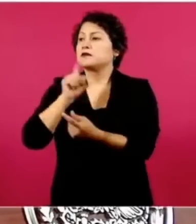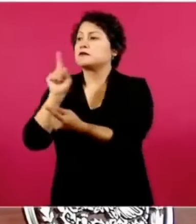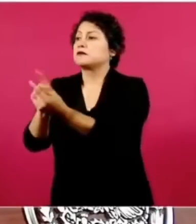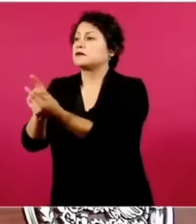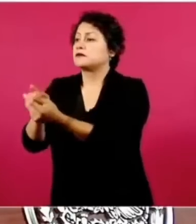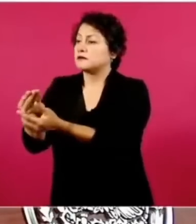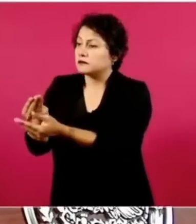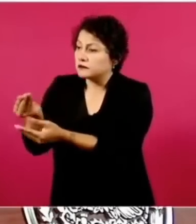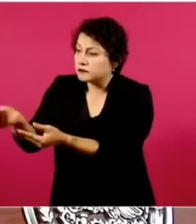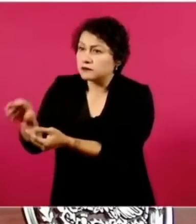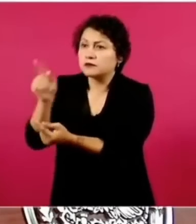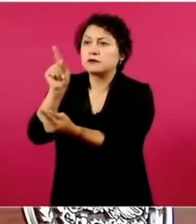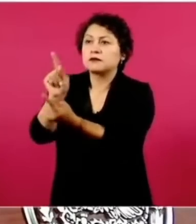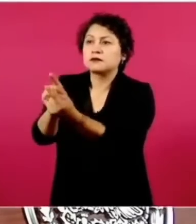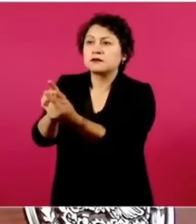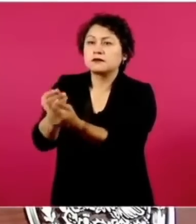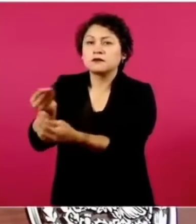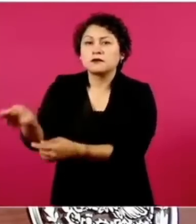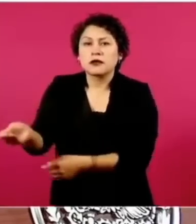Entonces,